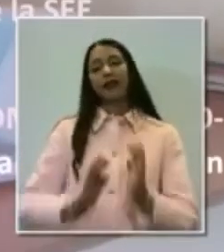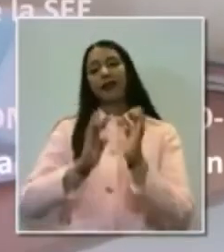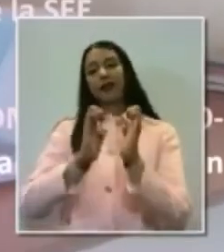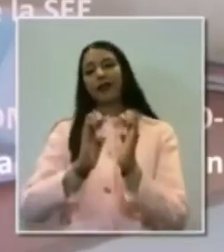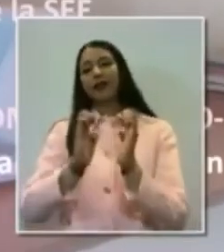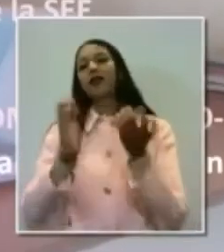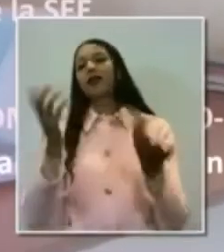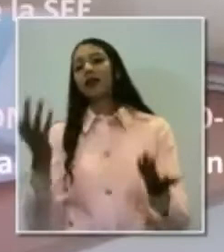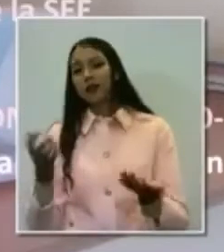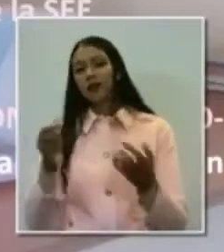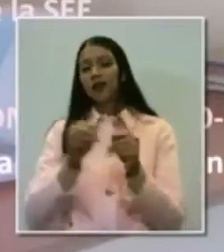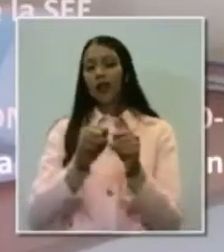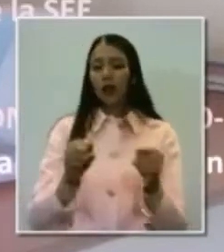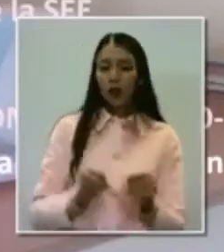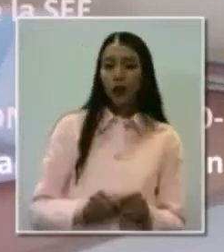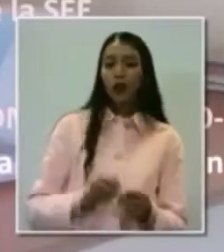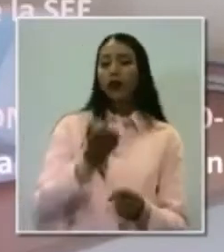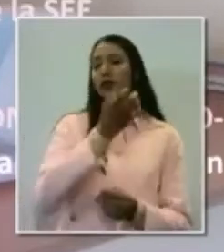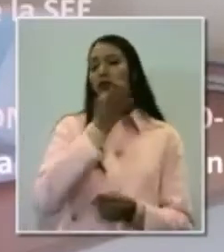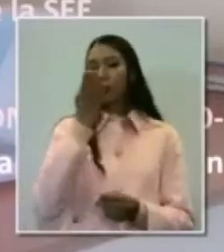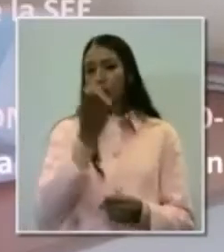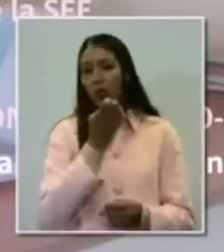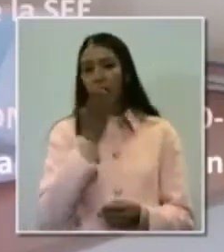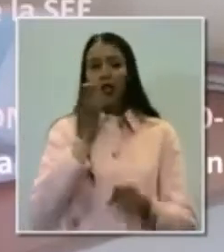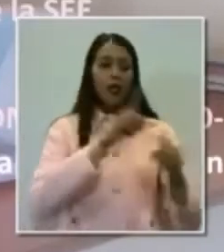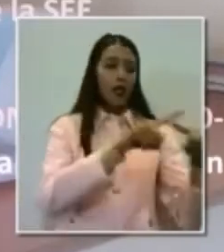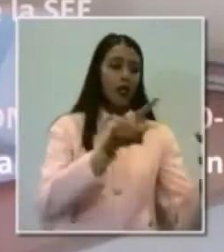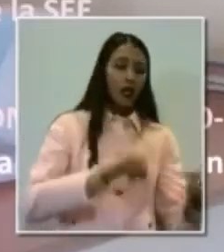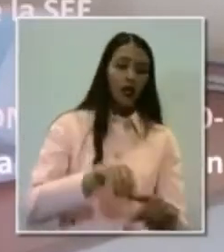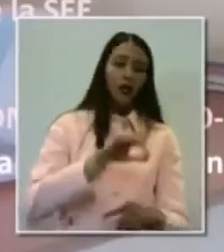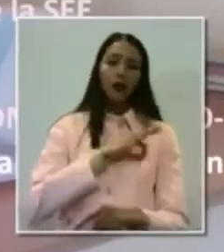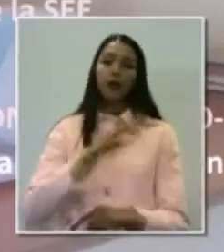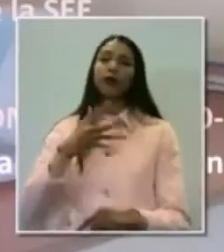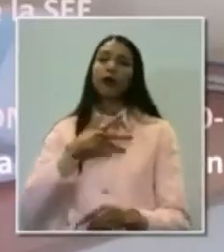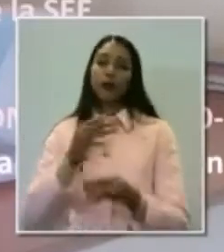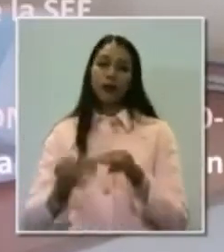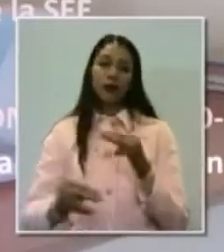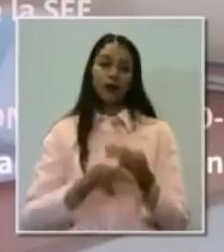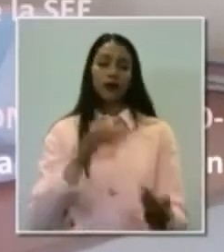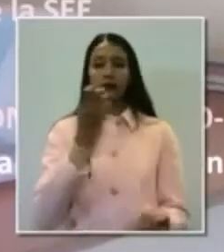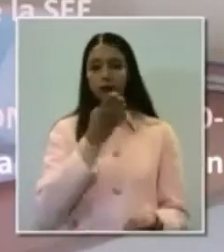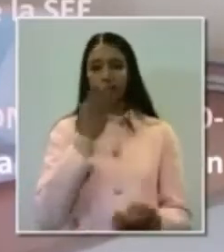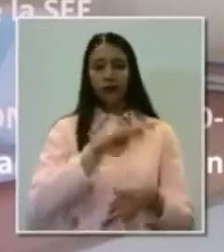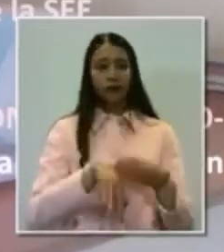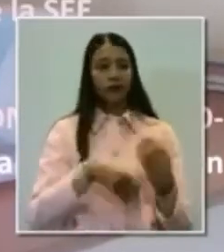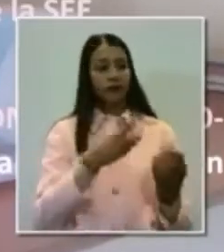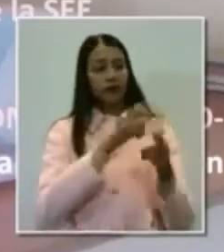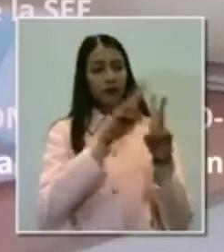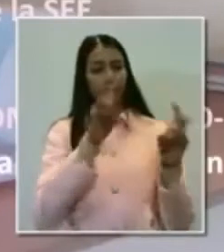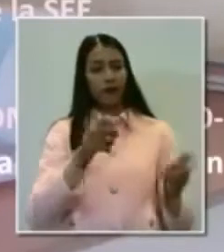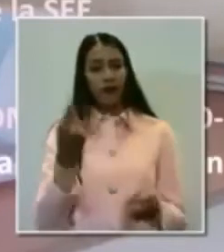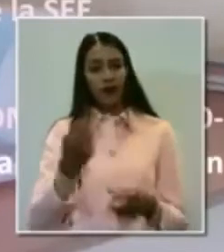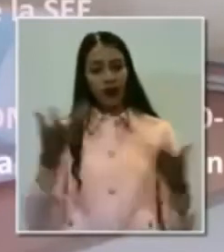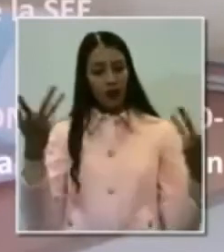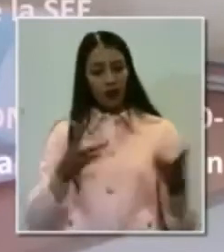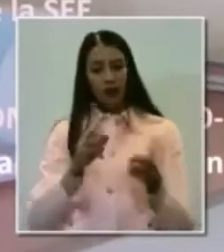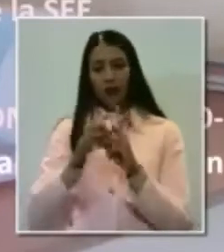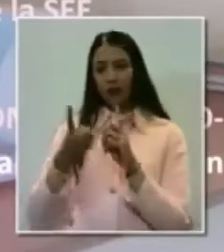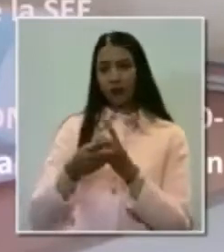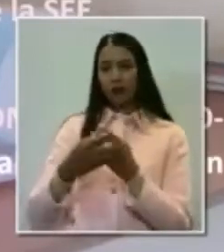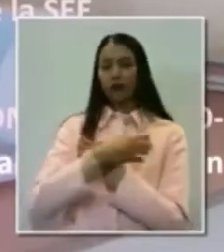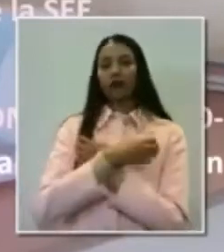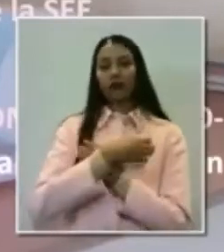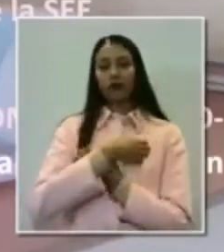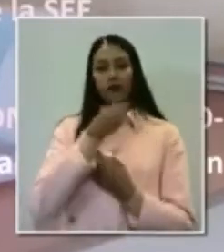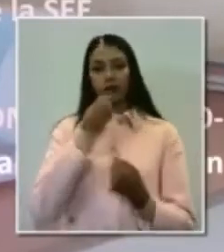edificios escolares, que podamos entregarles los útiles escolares o todas aquellas cuestiones que hacen y dignifican la